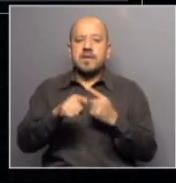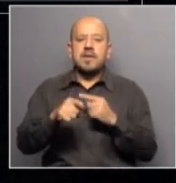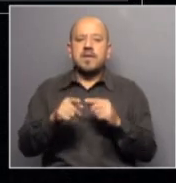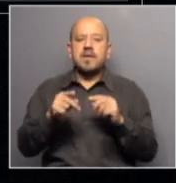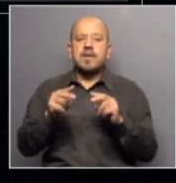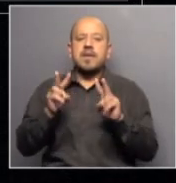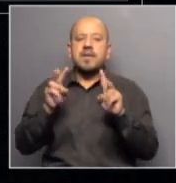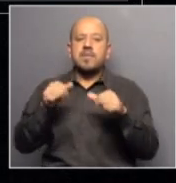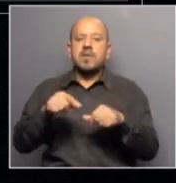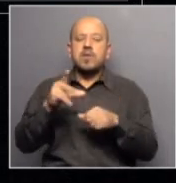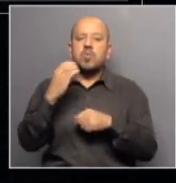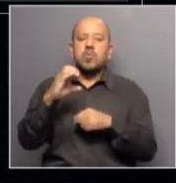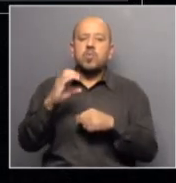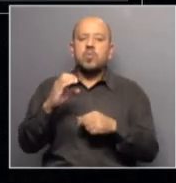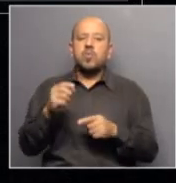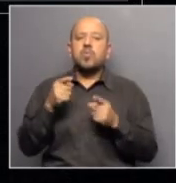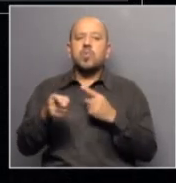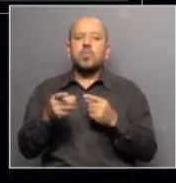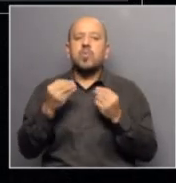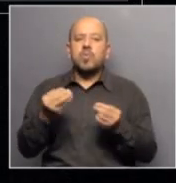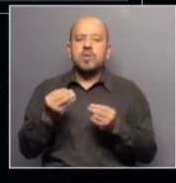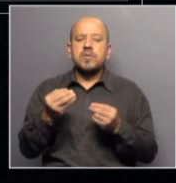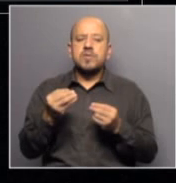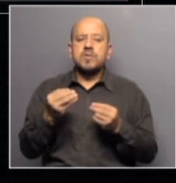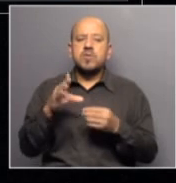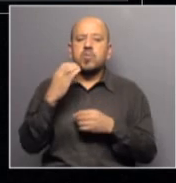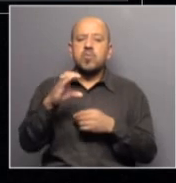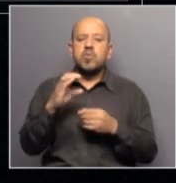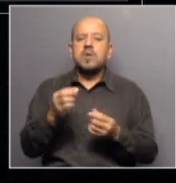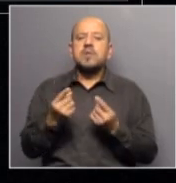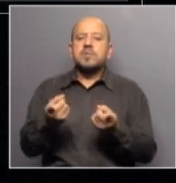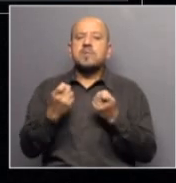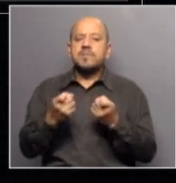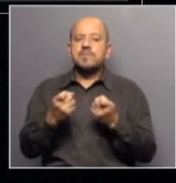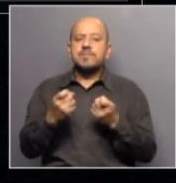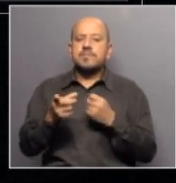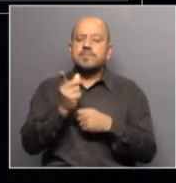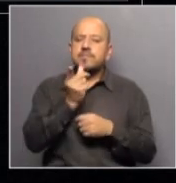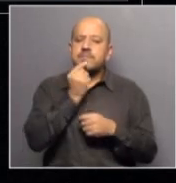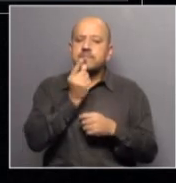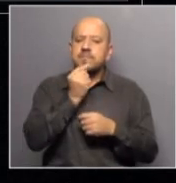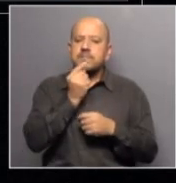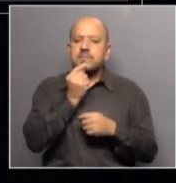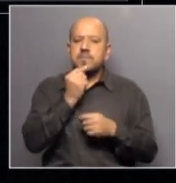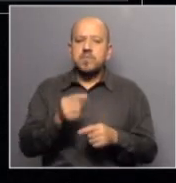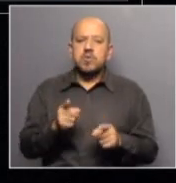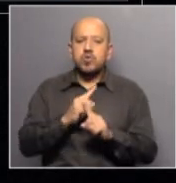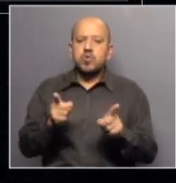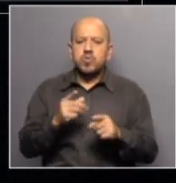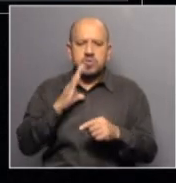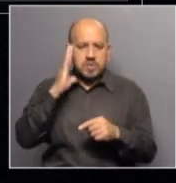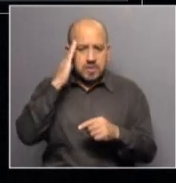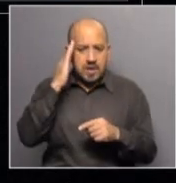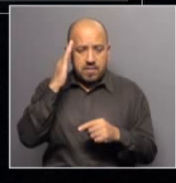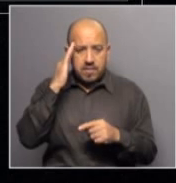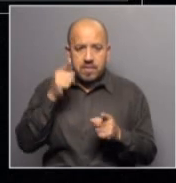los clubes. ¿Cómo es la fiscalización de los clubes y es necesario que la policía, sin tener siquiera conocimiento